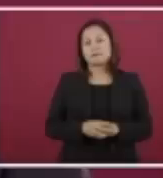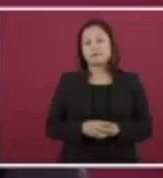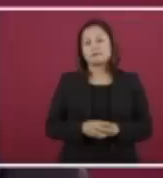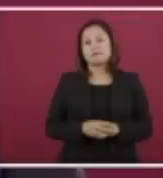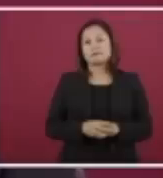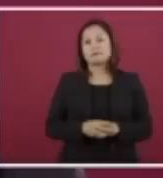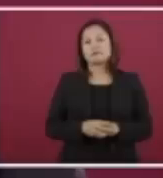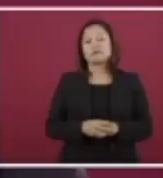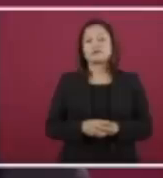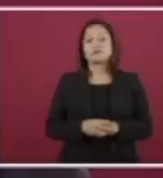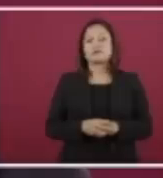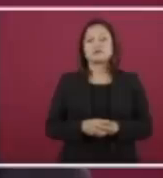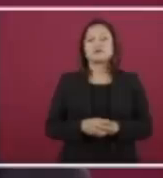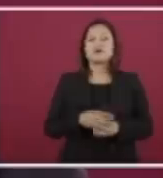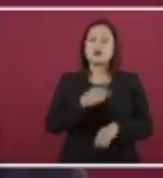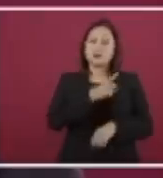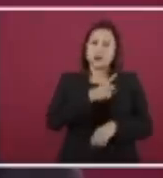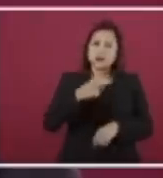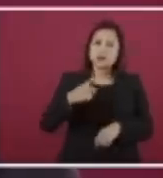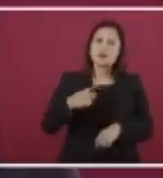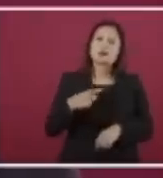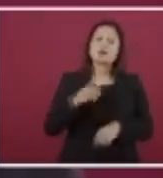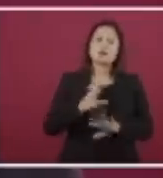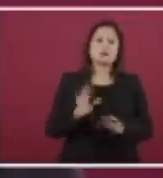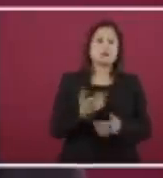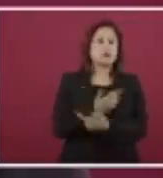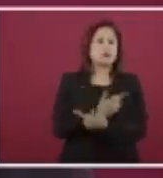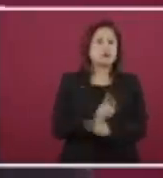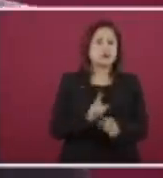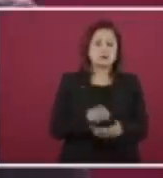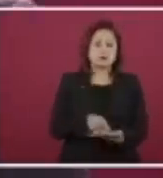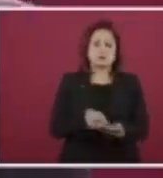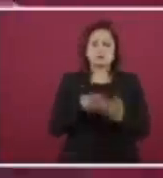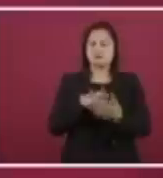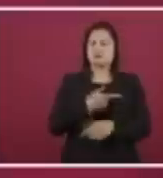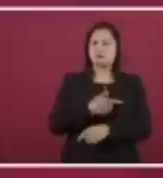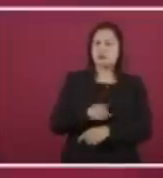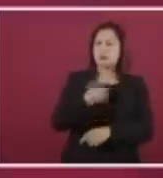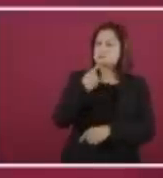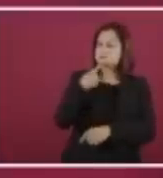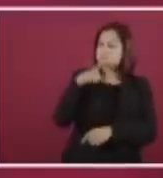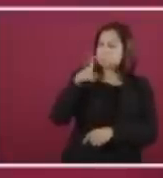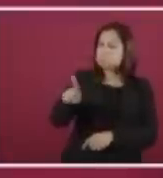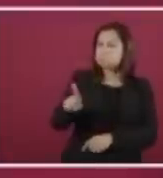manifestarnos, hacer denuncias, preguntar